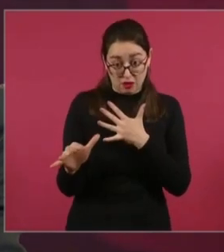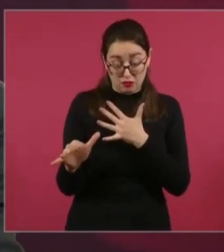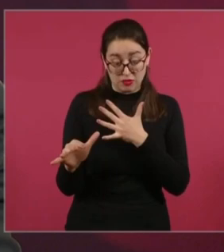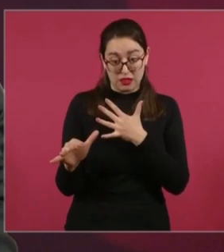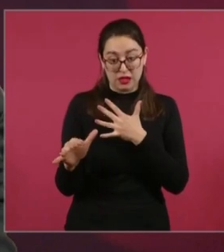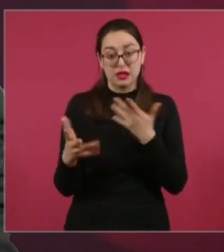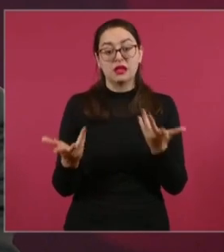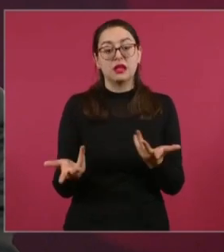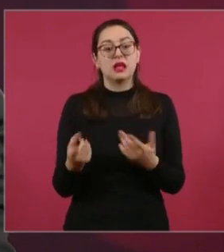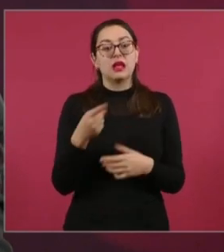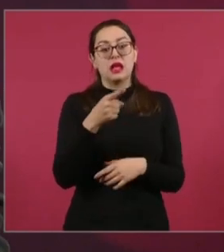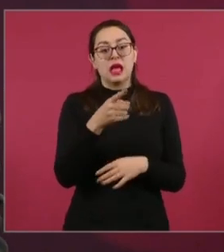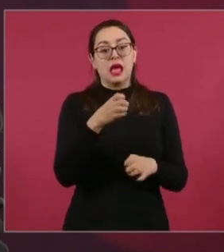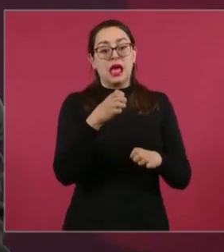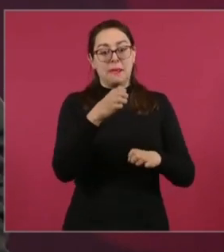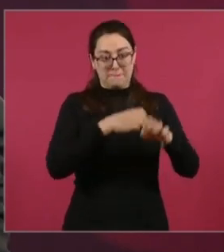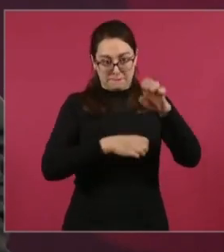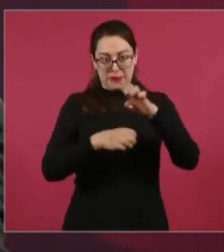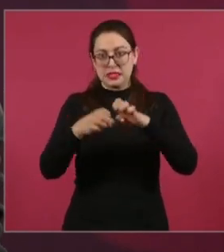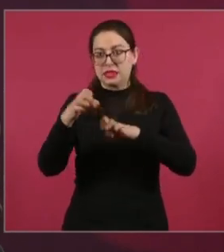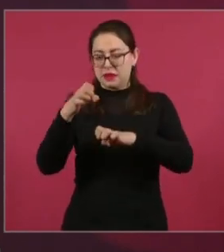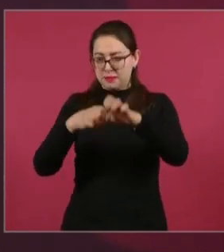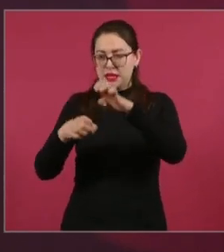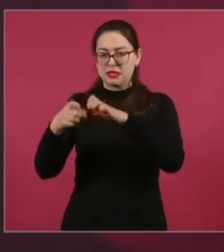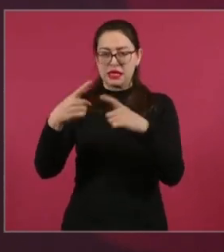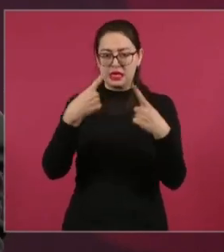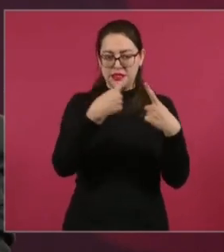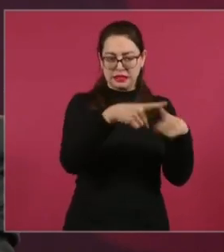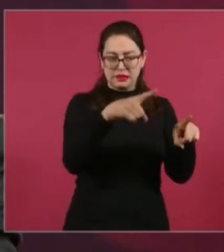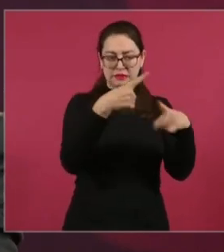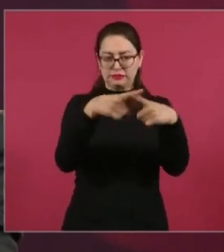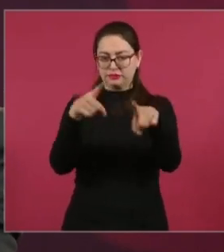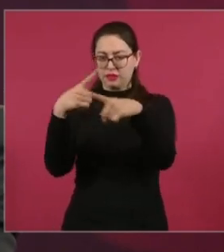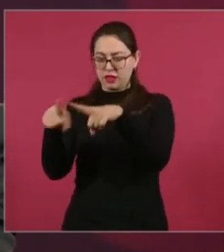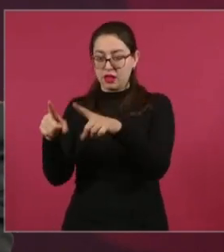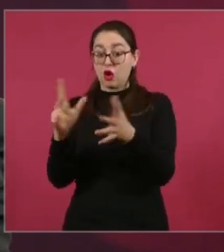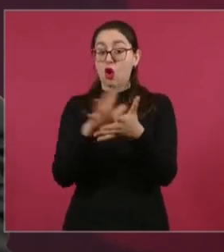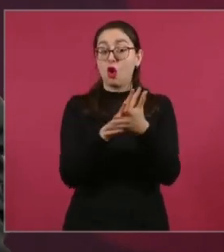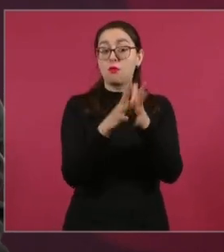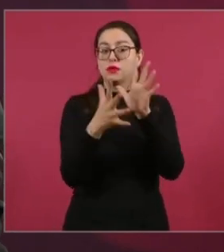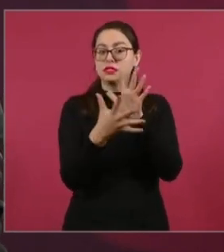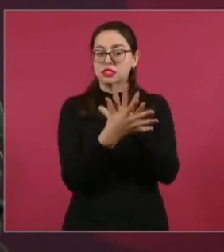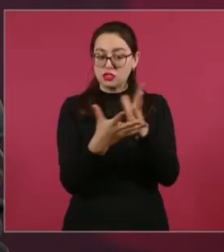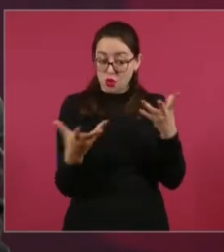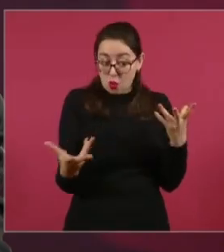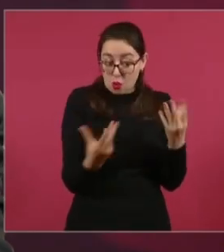unos pseudoempresarios de Ahumada, porque la cuenta estaba a nombre de Ahumada,